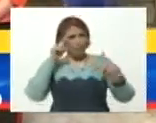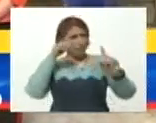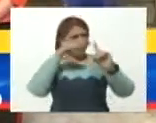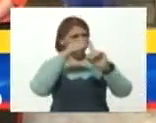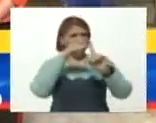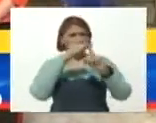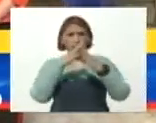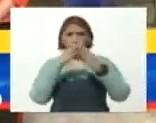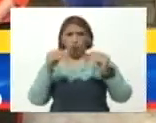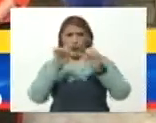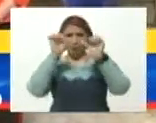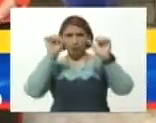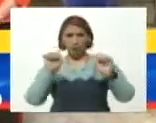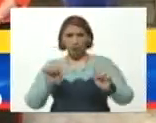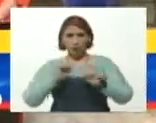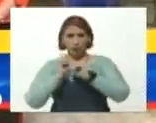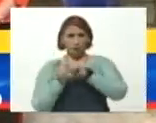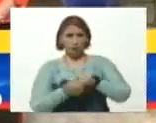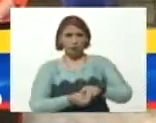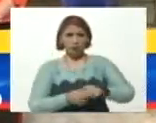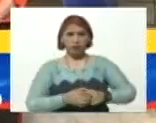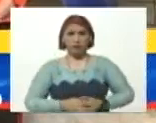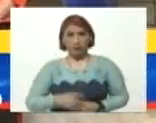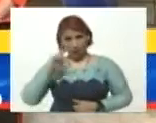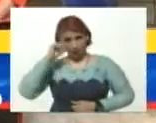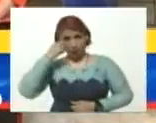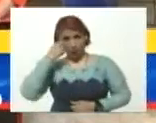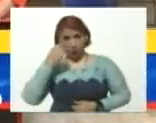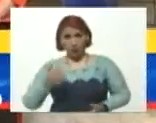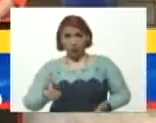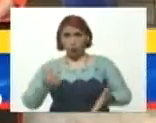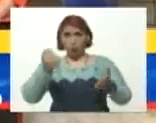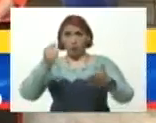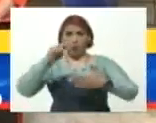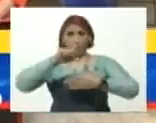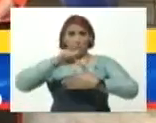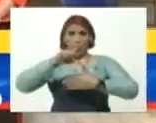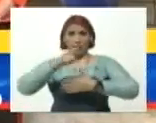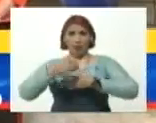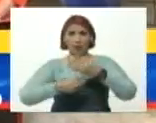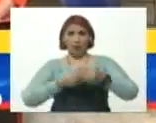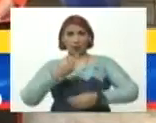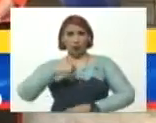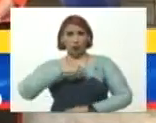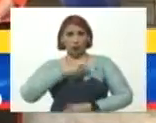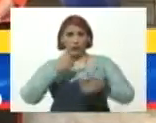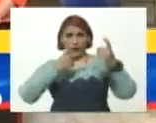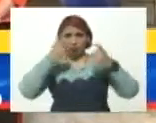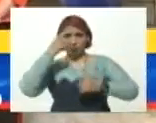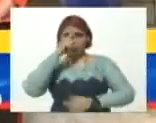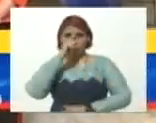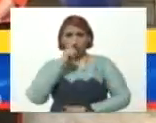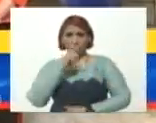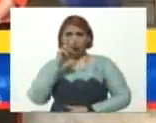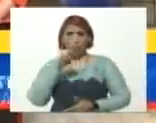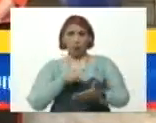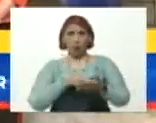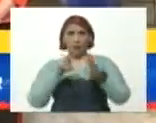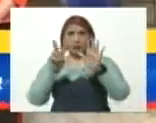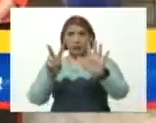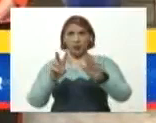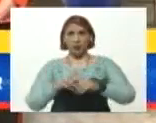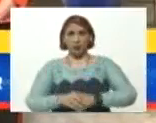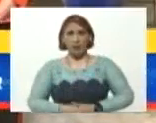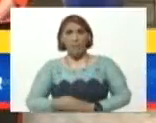todo el sistema de estadio. Recordamos la Copa América que hizo nuestro comandante Chávez en el año 2007.